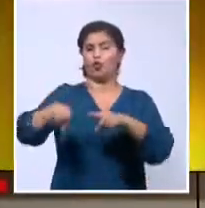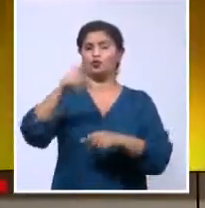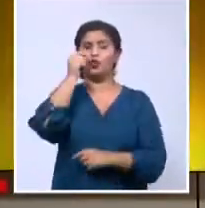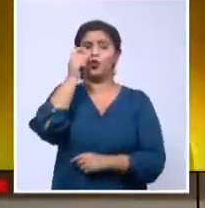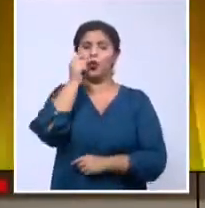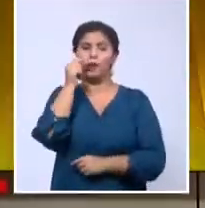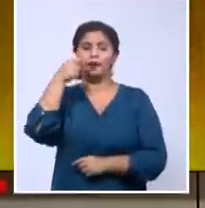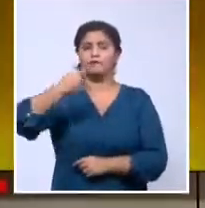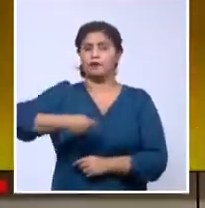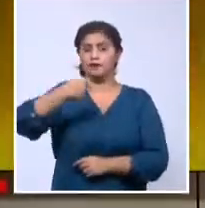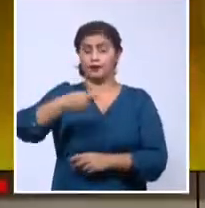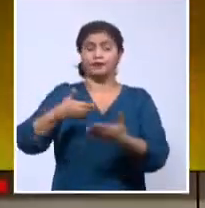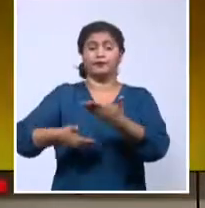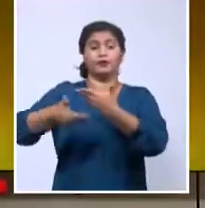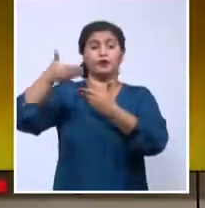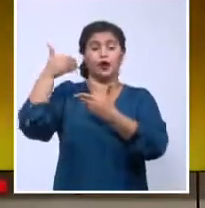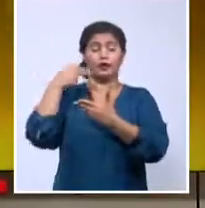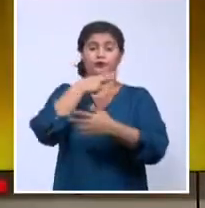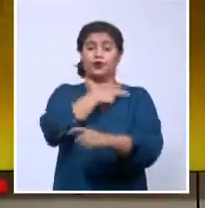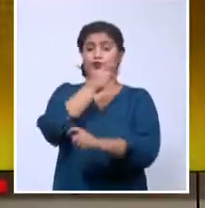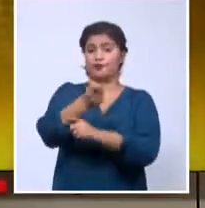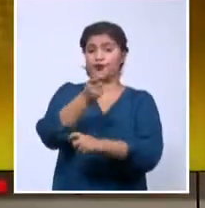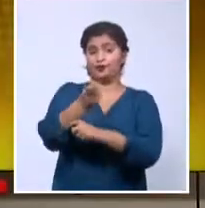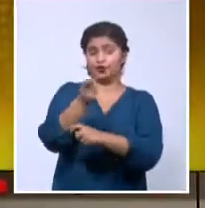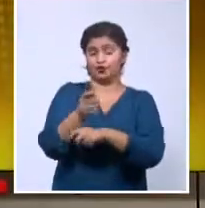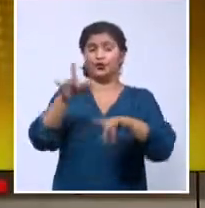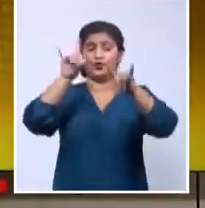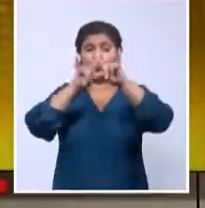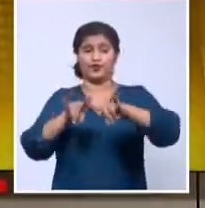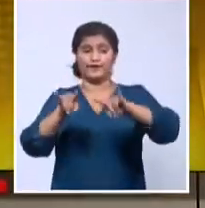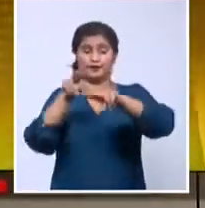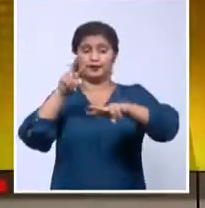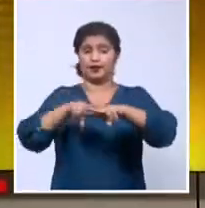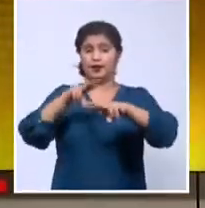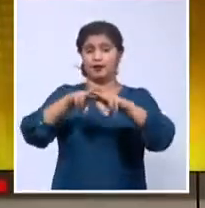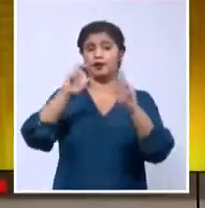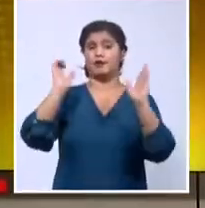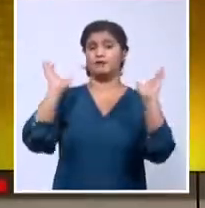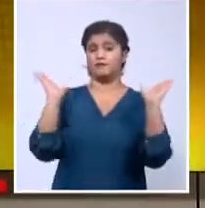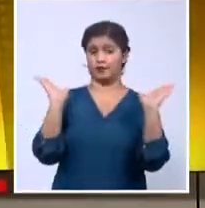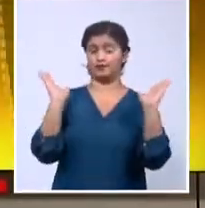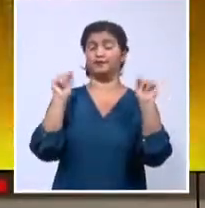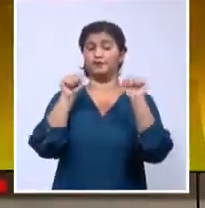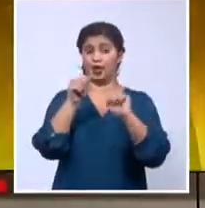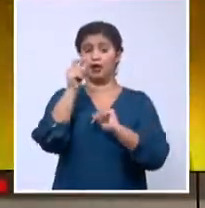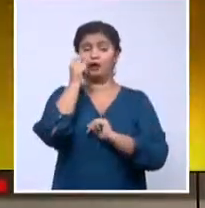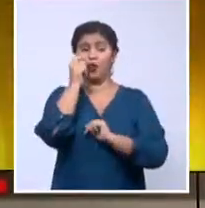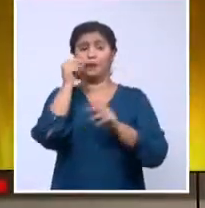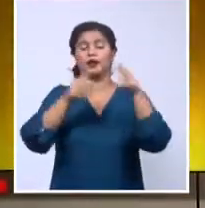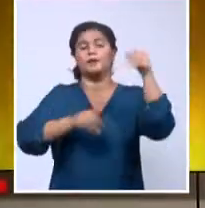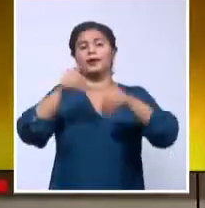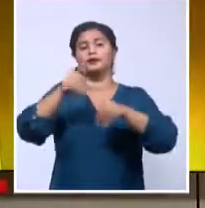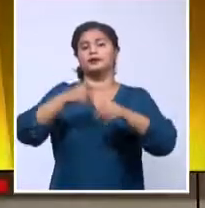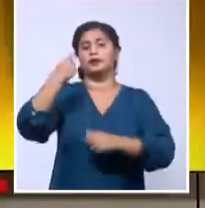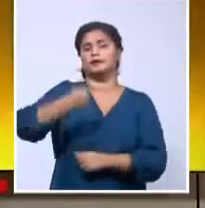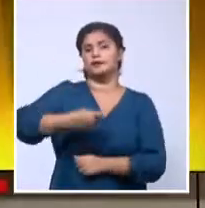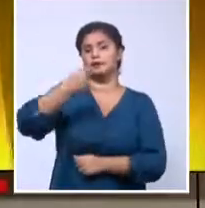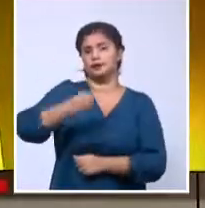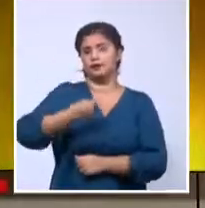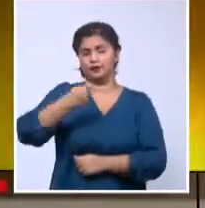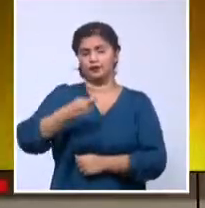ex profesor de la Facultad de Derecho de la Universidad de La Habana, habitual en los medios que se dicen libres y que esencialmente se dedican a denigrar